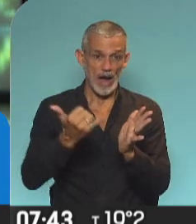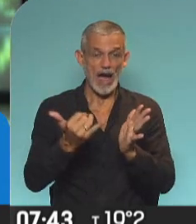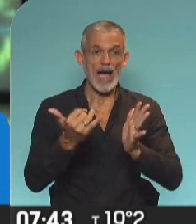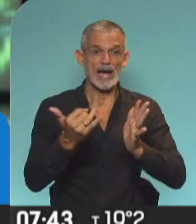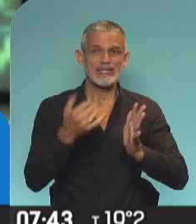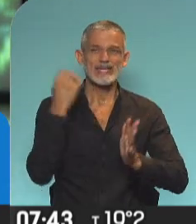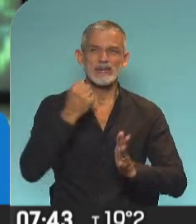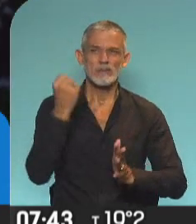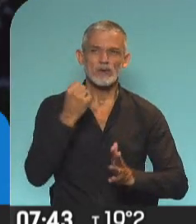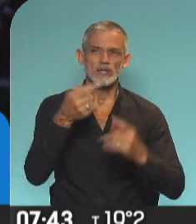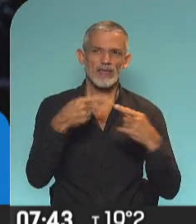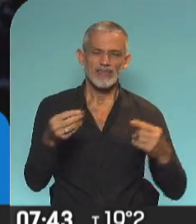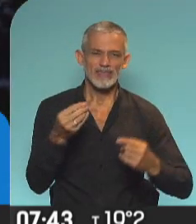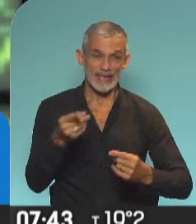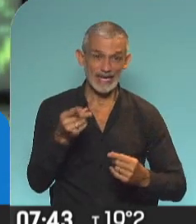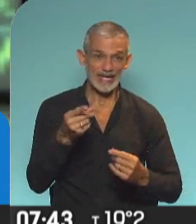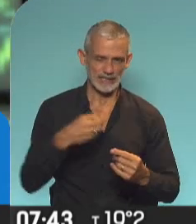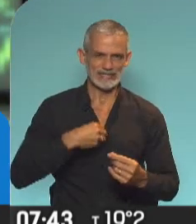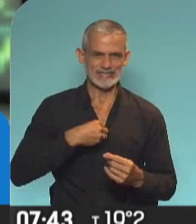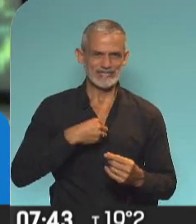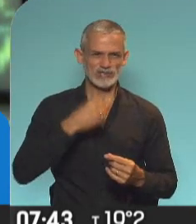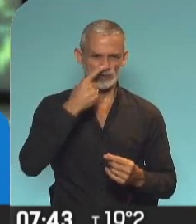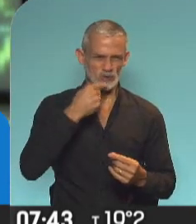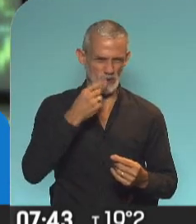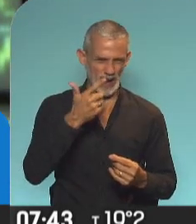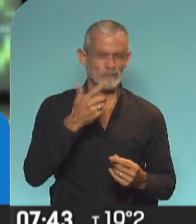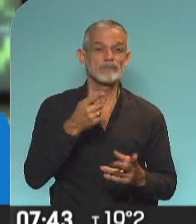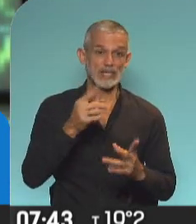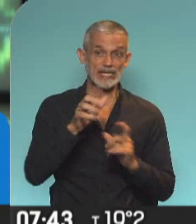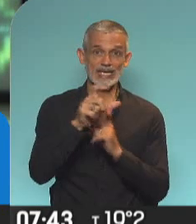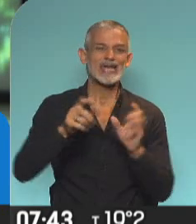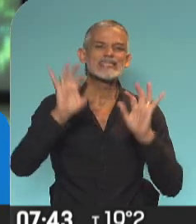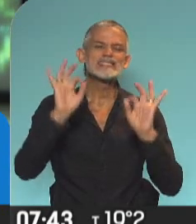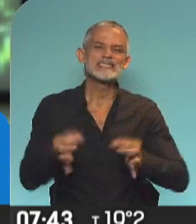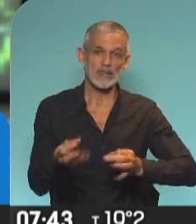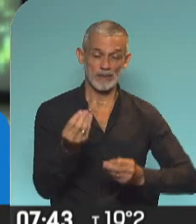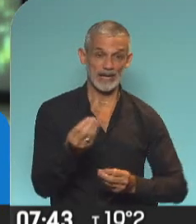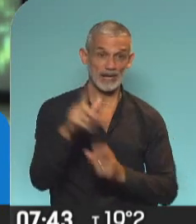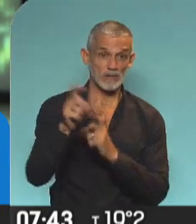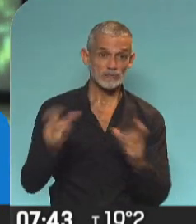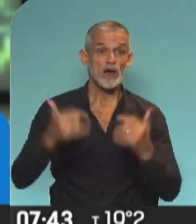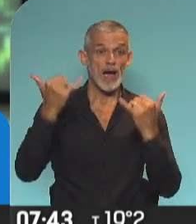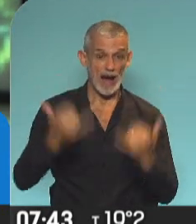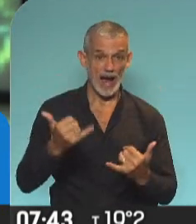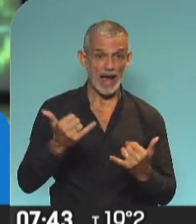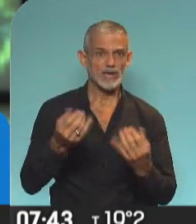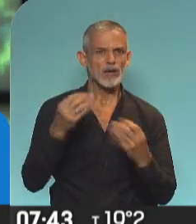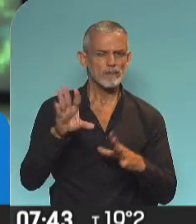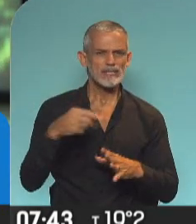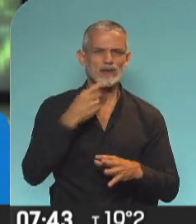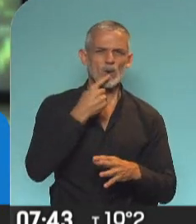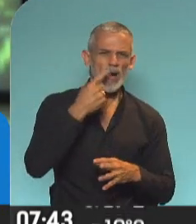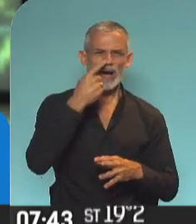y la importancia de este síntoma, pero por otro lado, que la gente sepa que aquellos que comienzan con